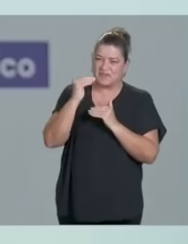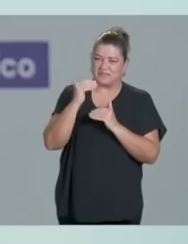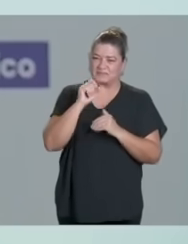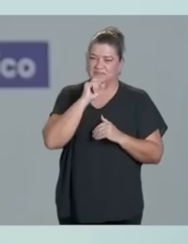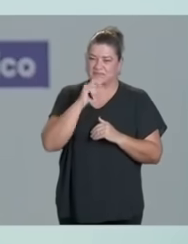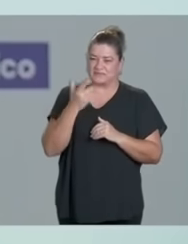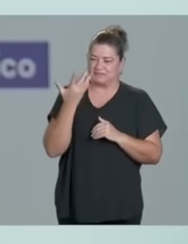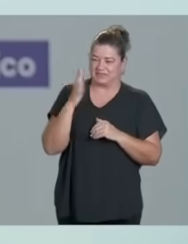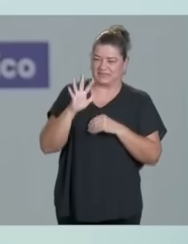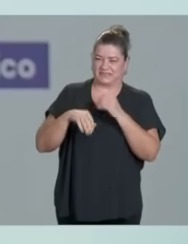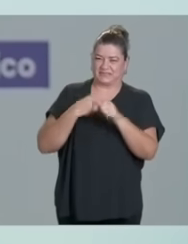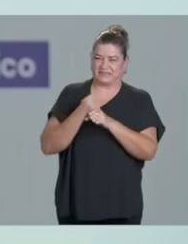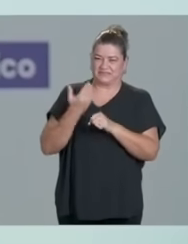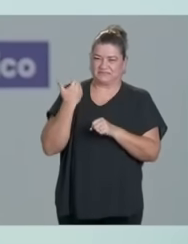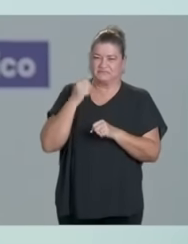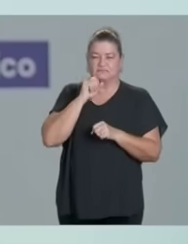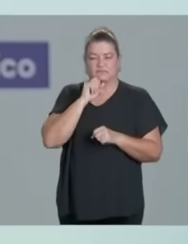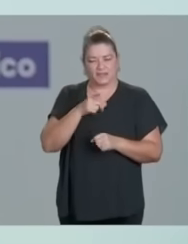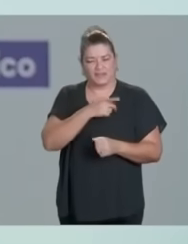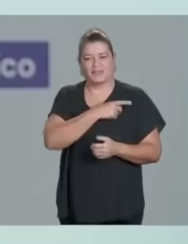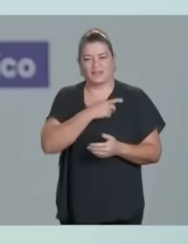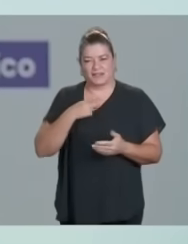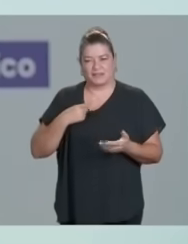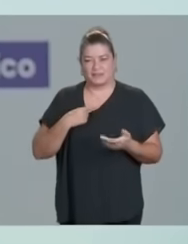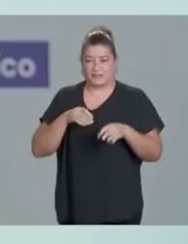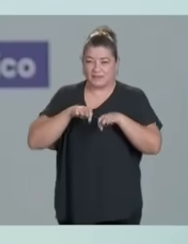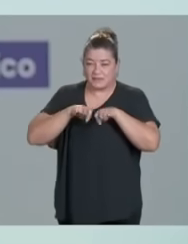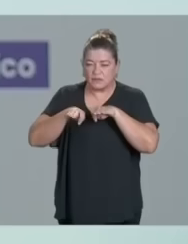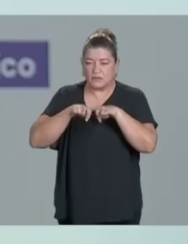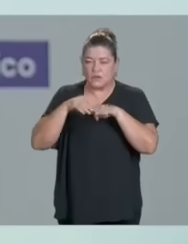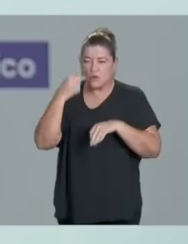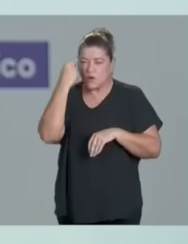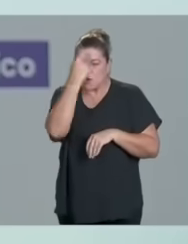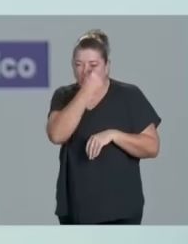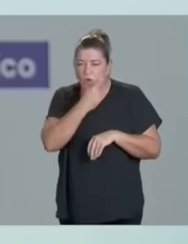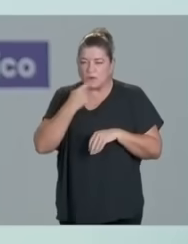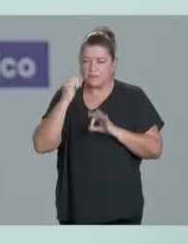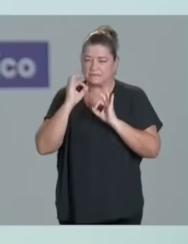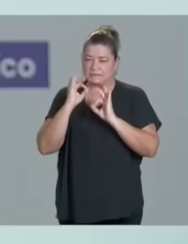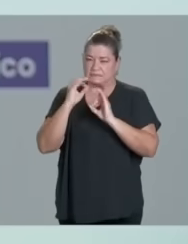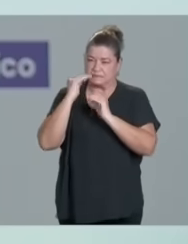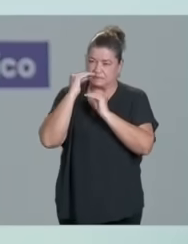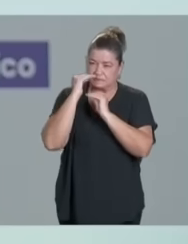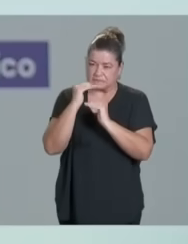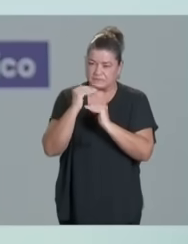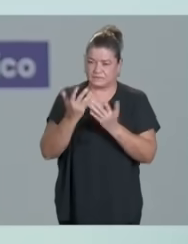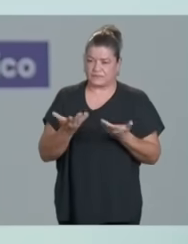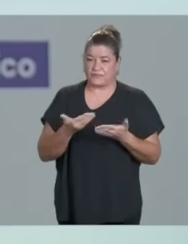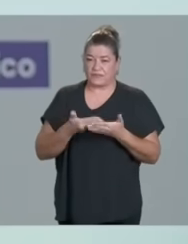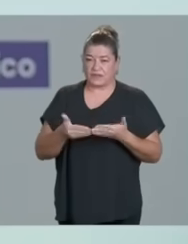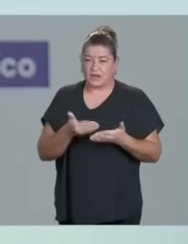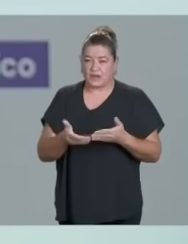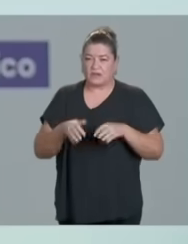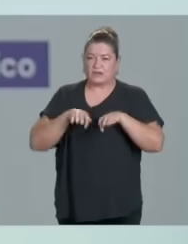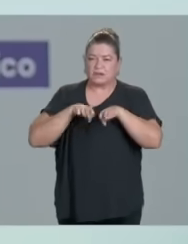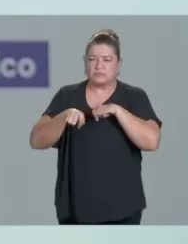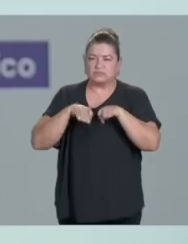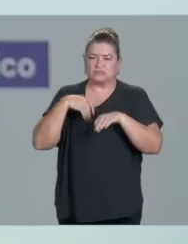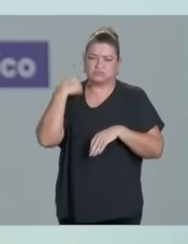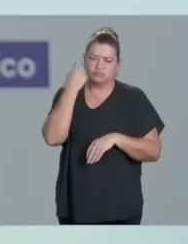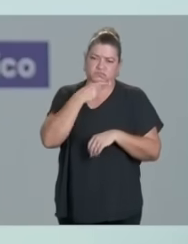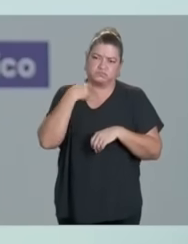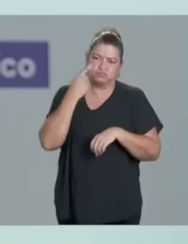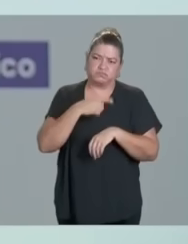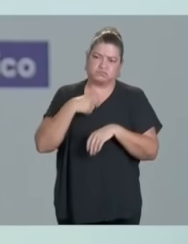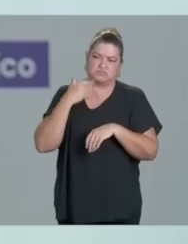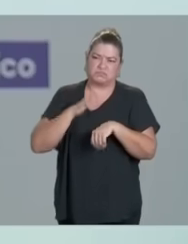agregarle jornadas laborales dignas, porque hay que acabar con el modelo que iguala horas de trabajo con productividad. Ninguna de las candidatas se ha